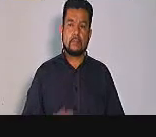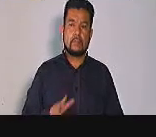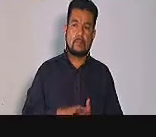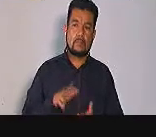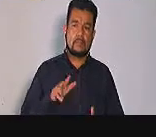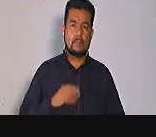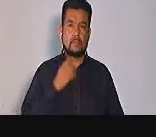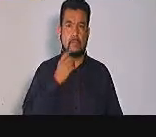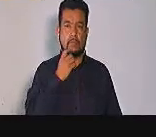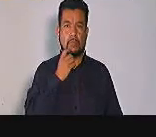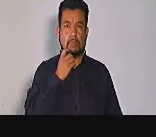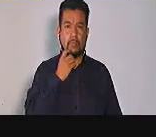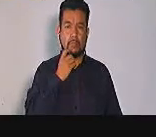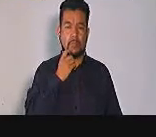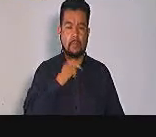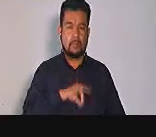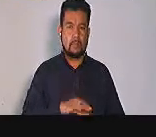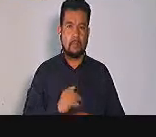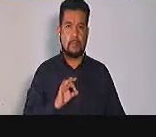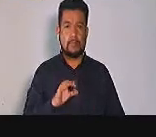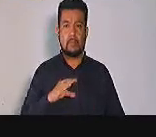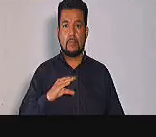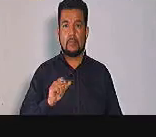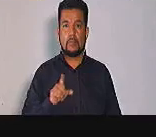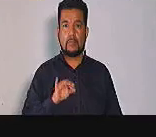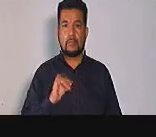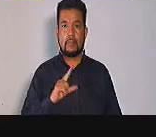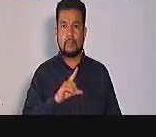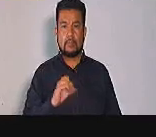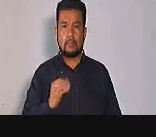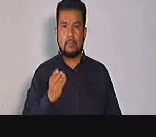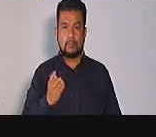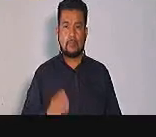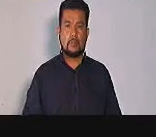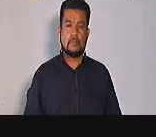Aprobado. Concejal Bermúdez vota sí. Castillo Castañeda Arturo.